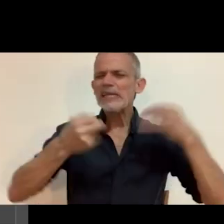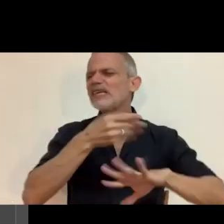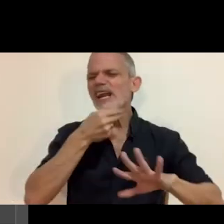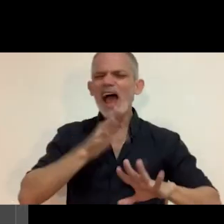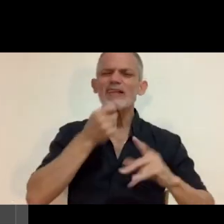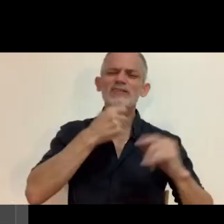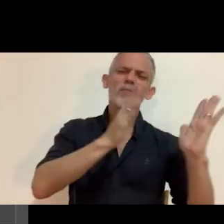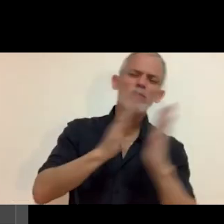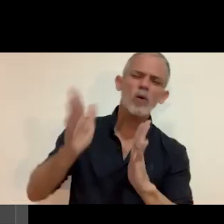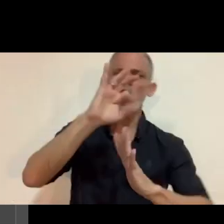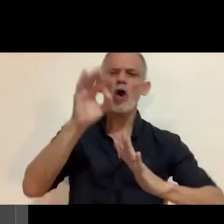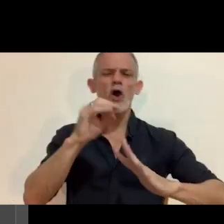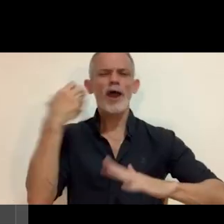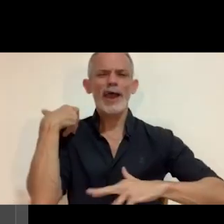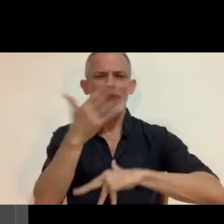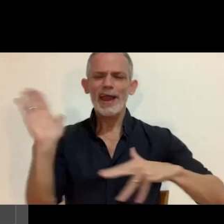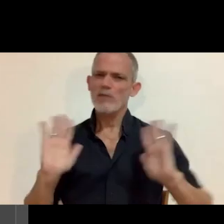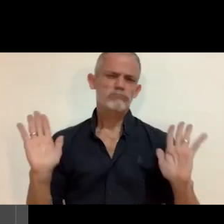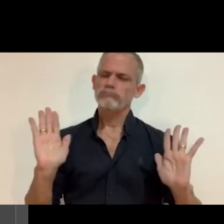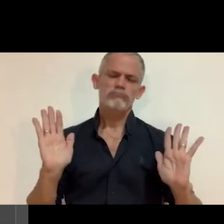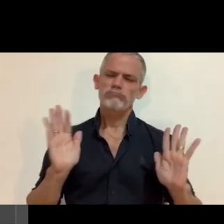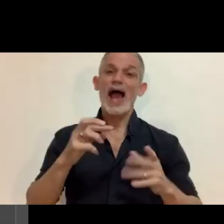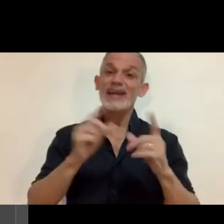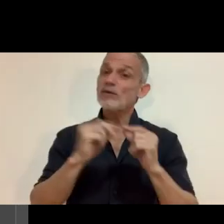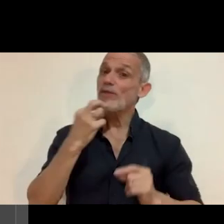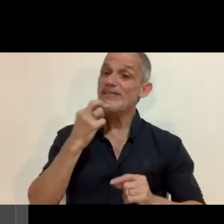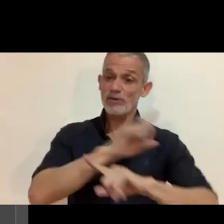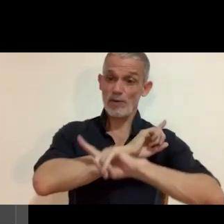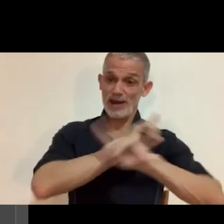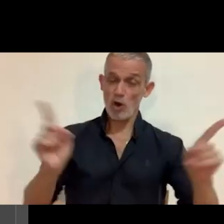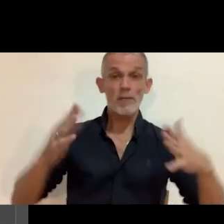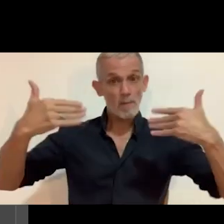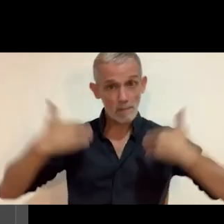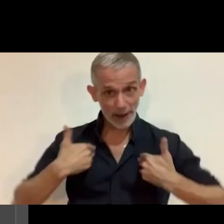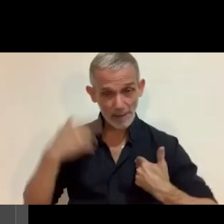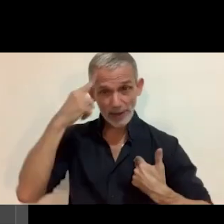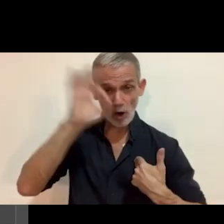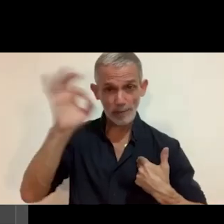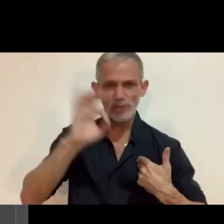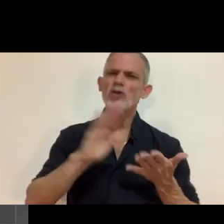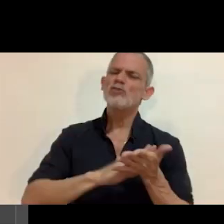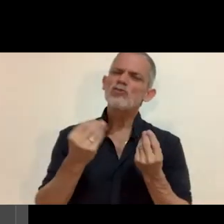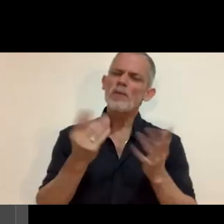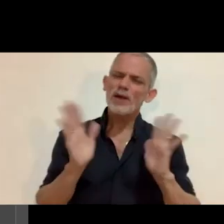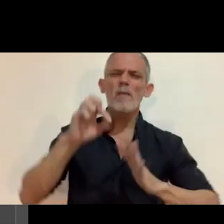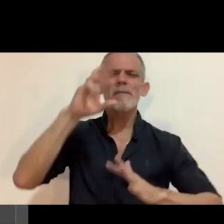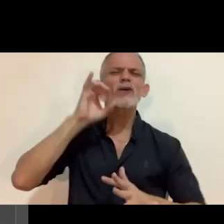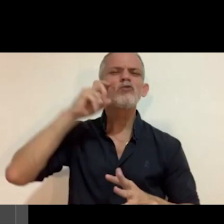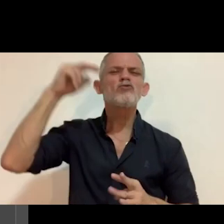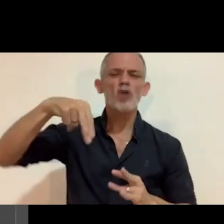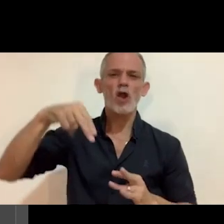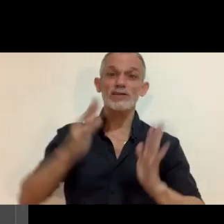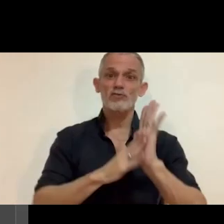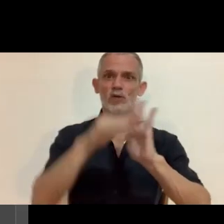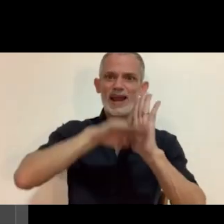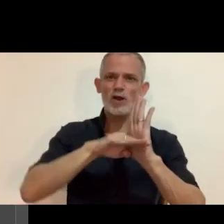o sustantivo, no aplica el 19. Pero para mí tiene que ver con la parte de preclusión y con que es una norma dirigida